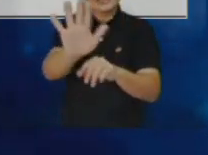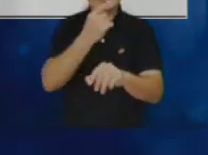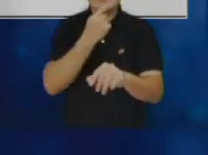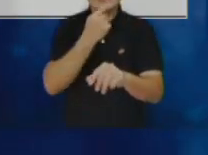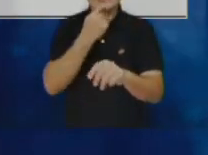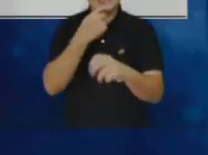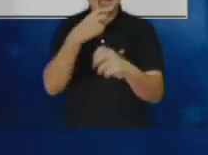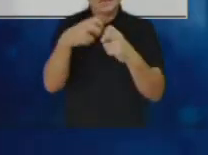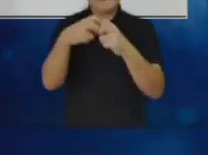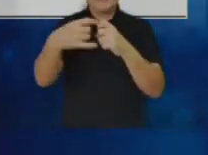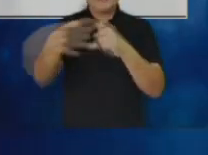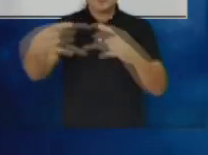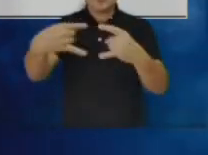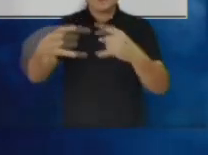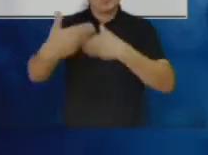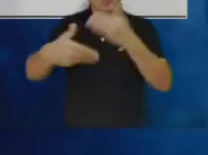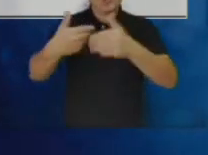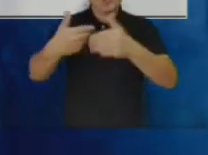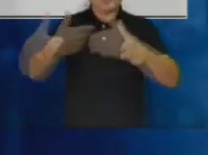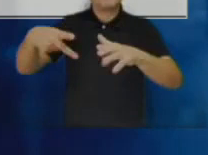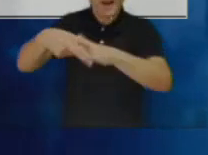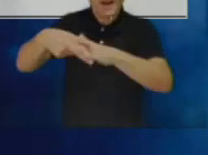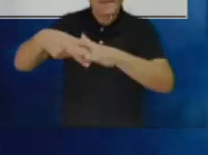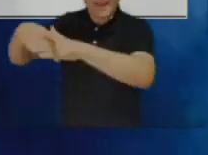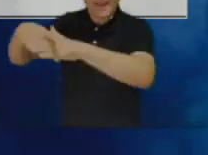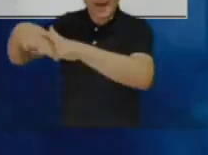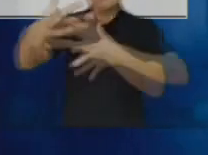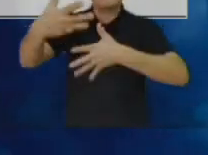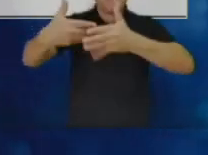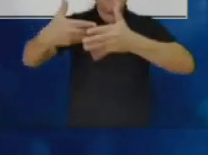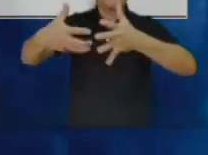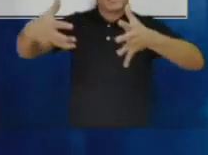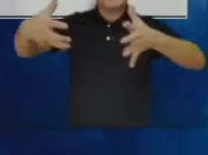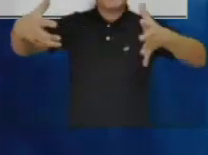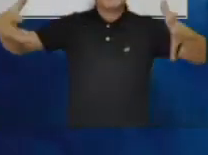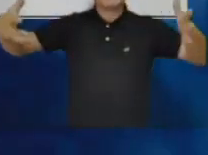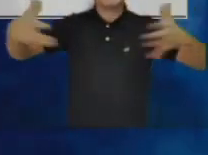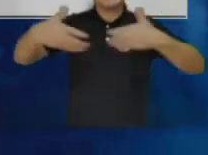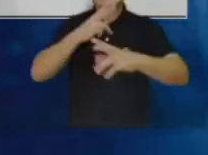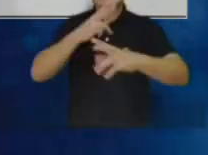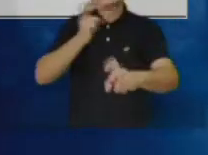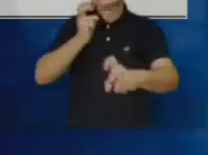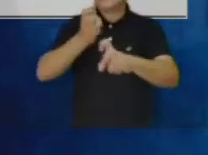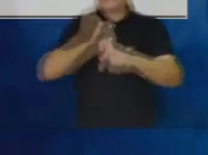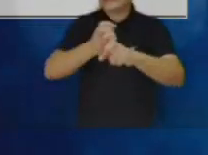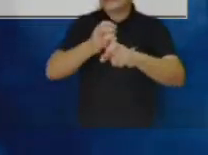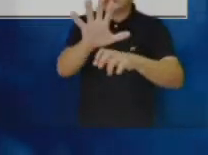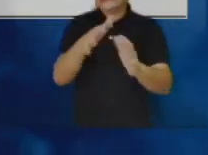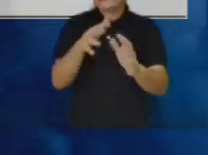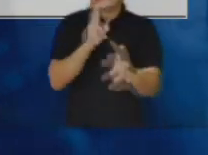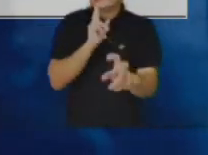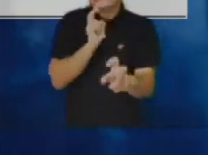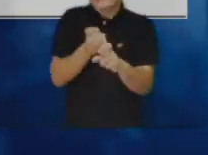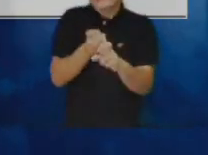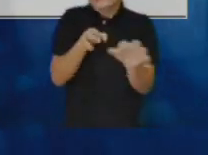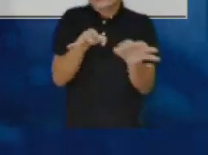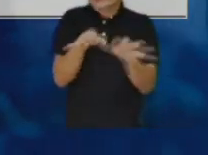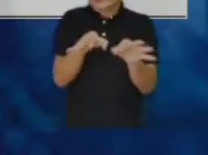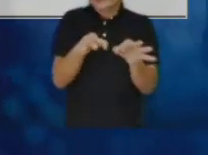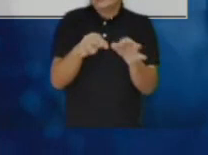y es muy complejo y denso de tratar. La tecnología